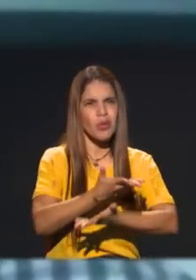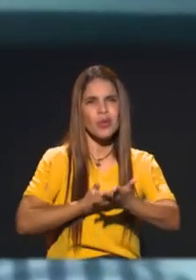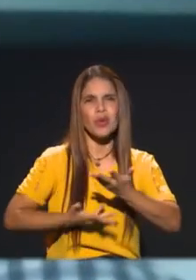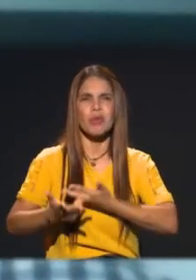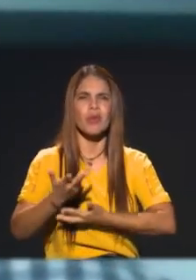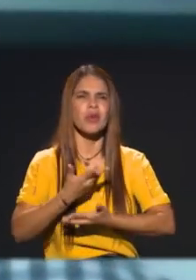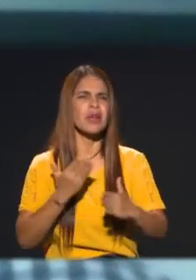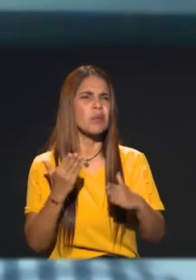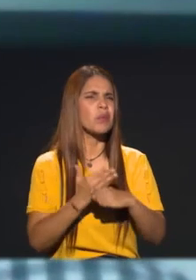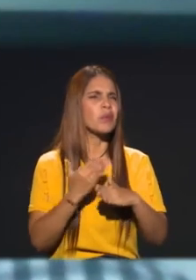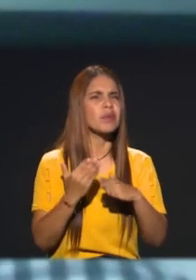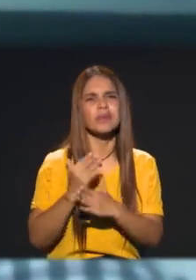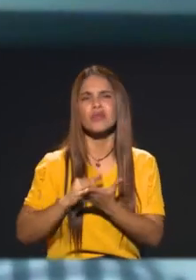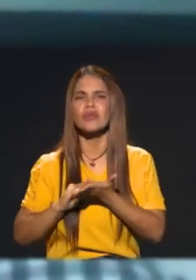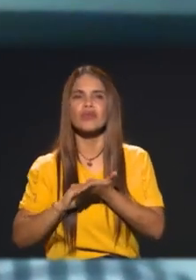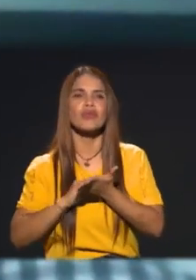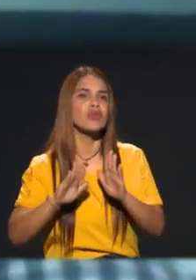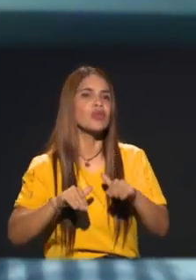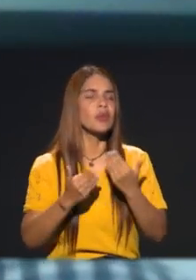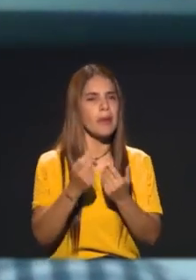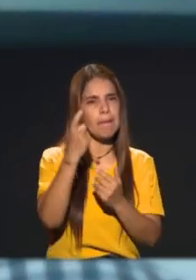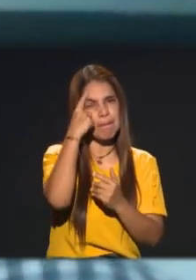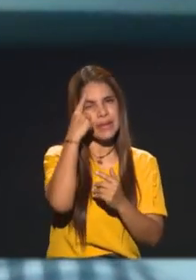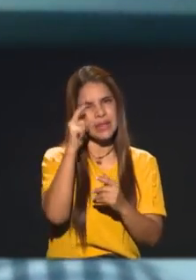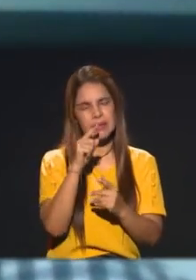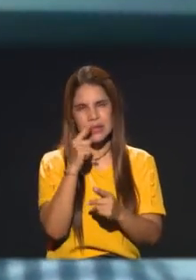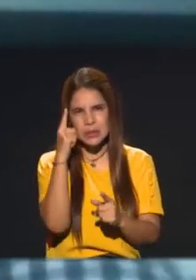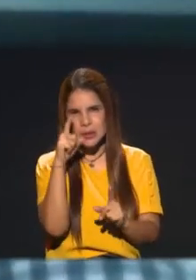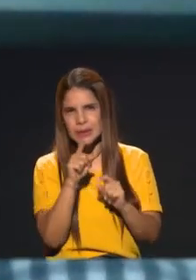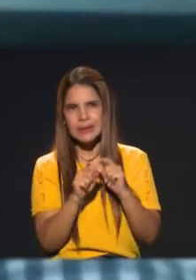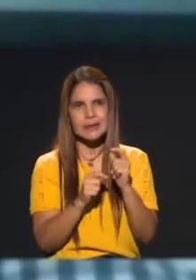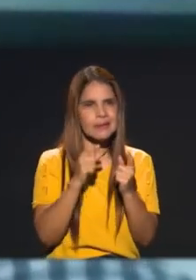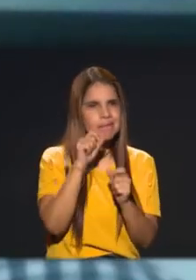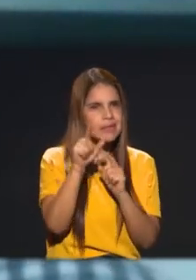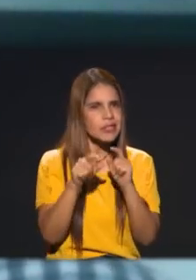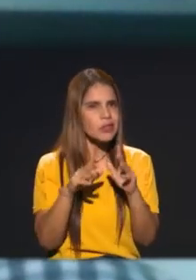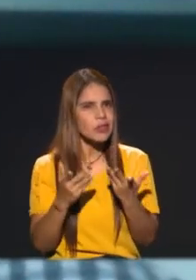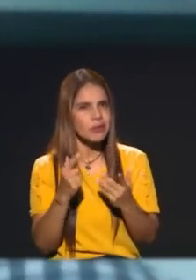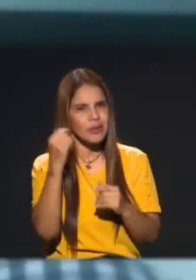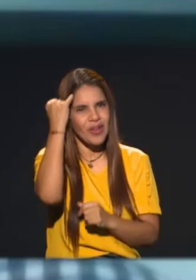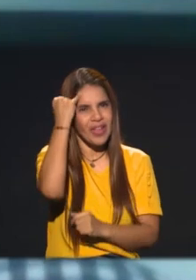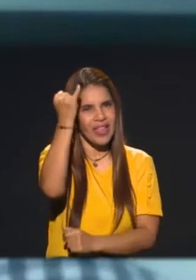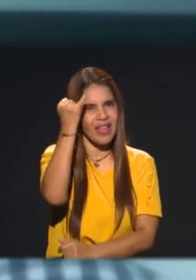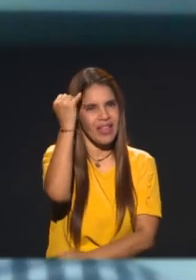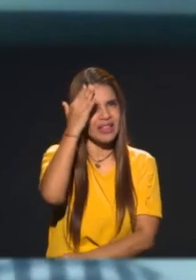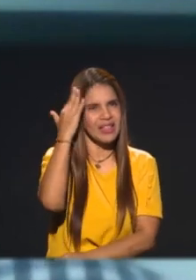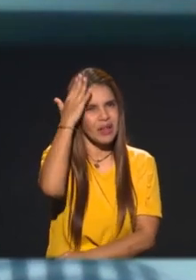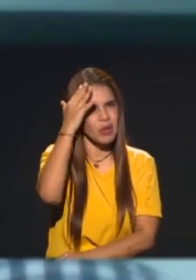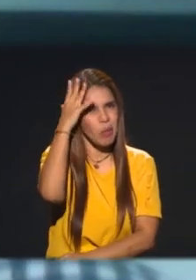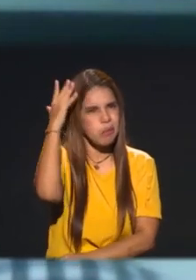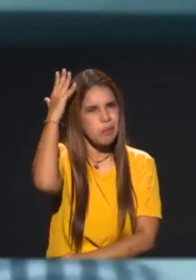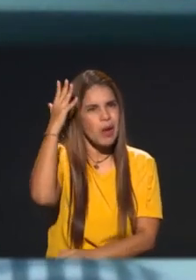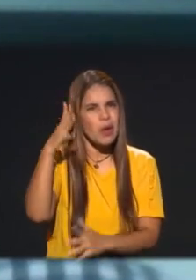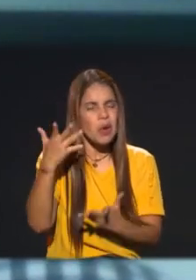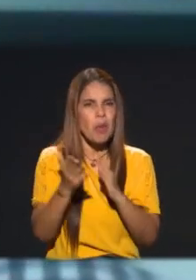se resuelven los conflictos, el pensamiento crítico, el pensamiento creativo, que nos impulse a todos con